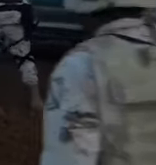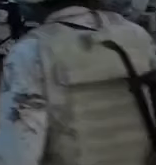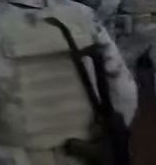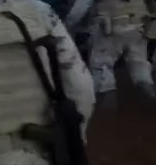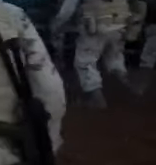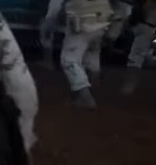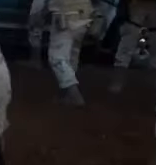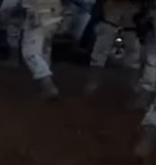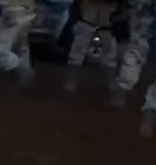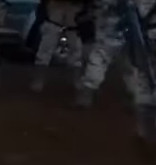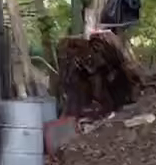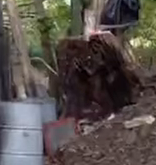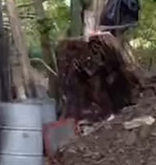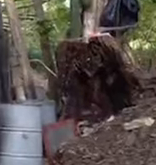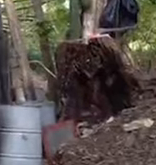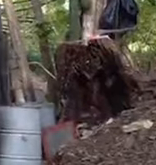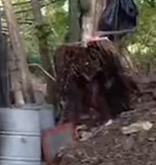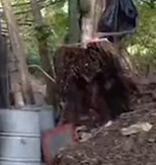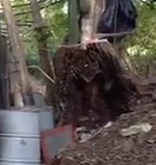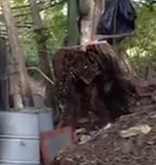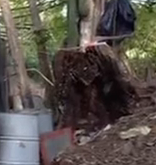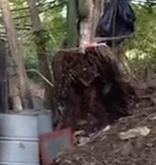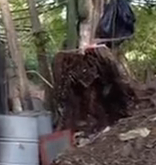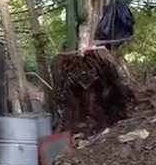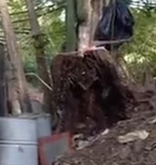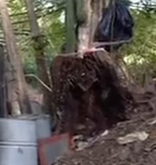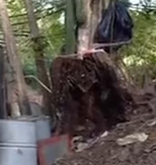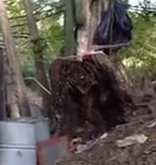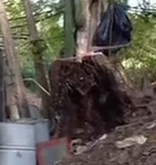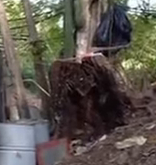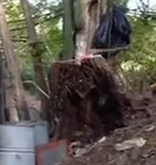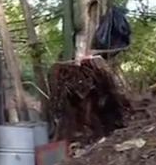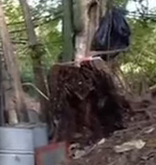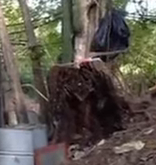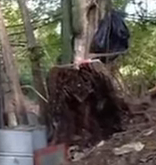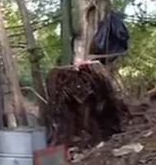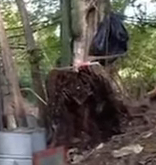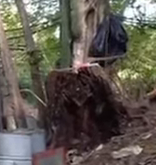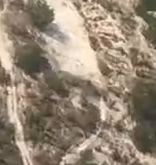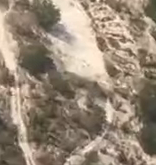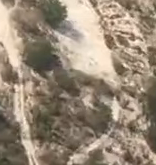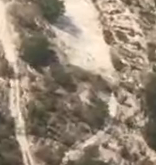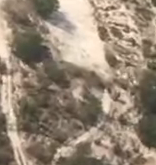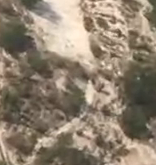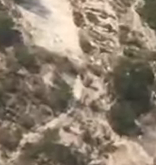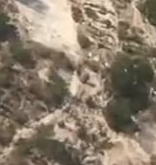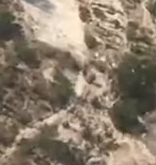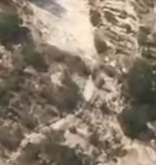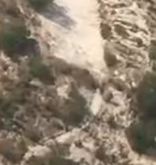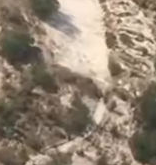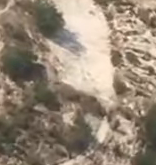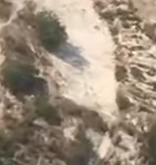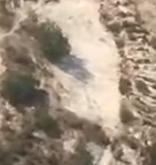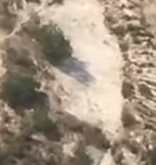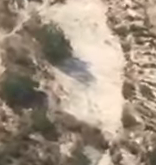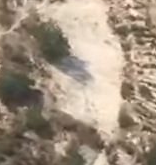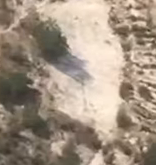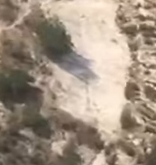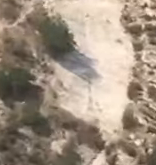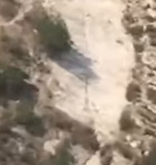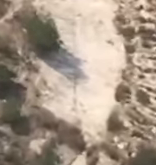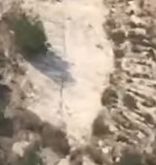de drogas y localización inédita de laboratorios para la elaboración de drogas sintéticas, así como la incautación de aeronaves